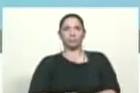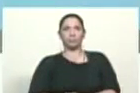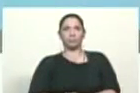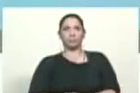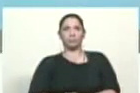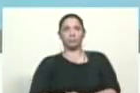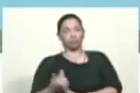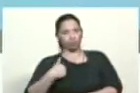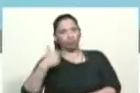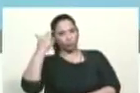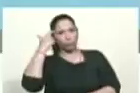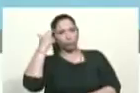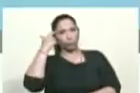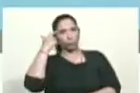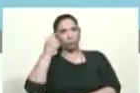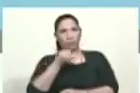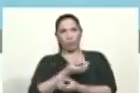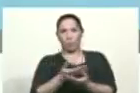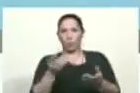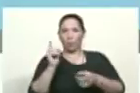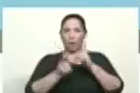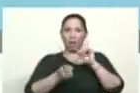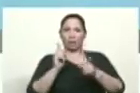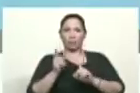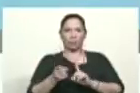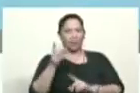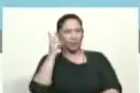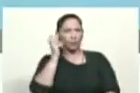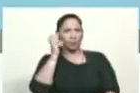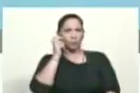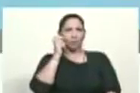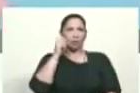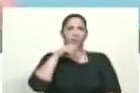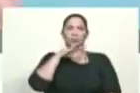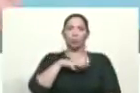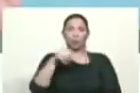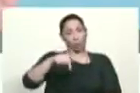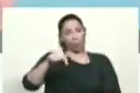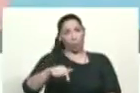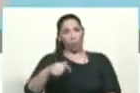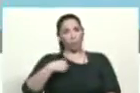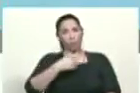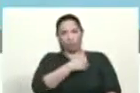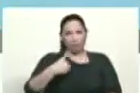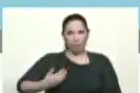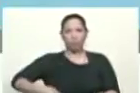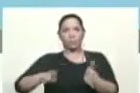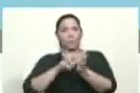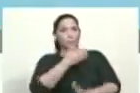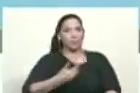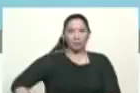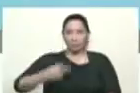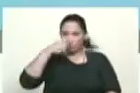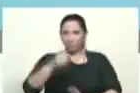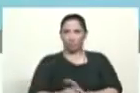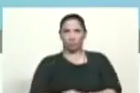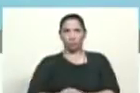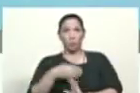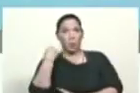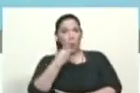Yo sé que algunos de ustedes ya han escuchado esta historia, pero hoy estoy obligada a repetirla. El presidente Nicolás Maduro,